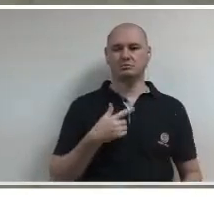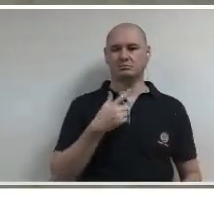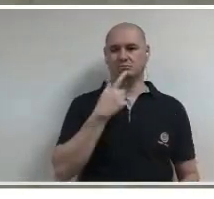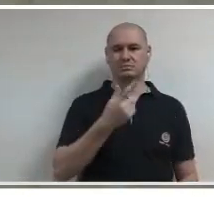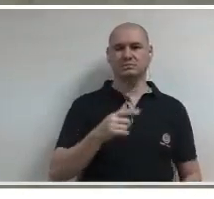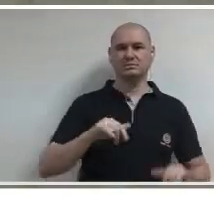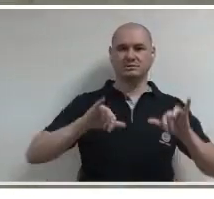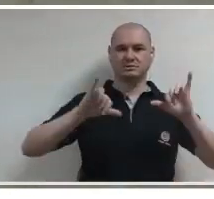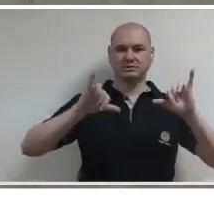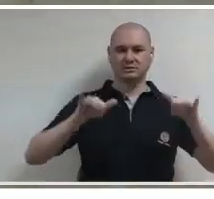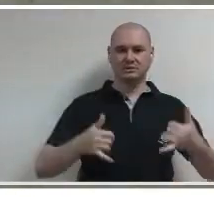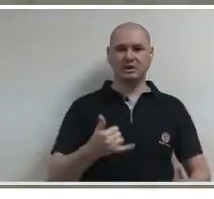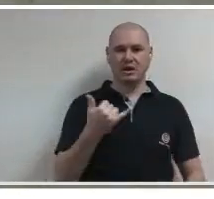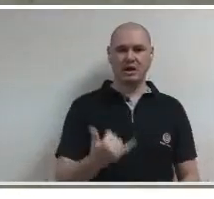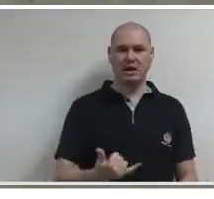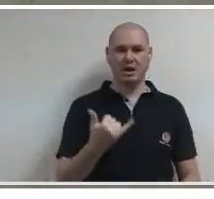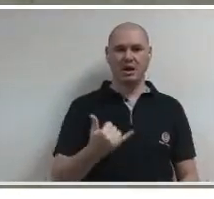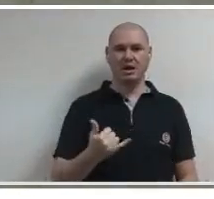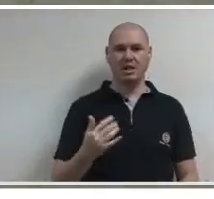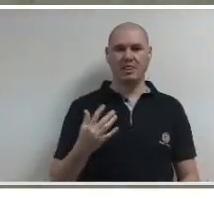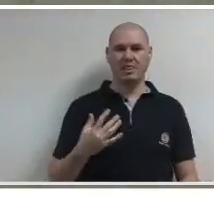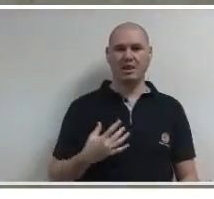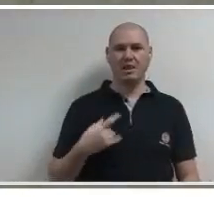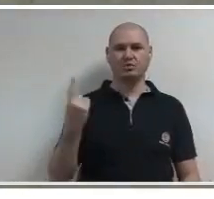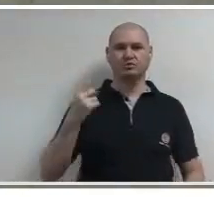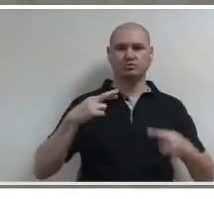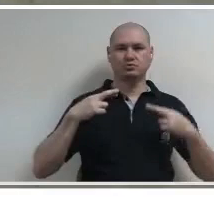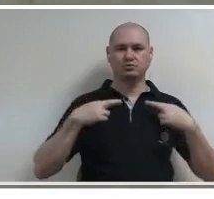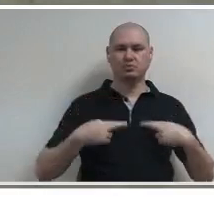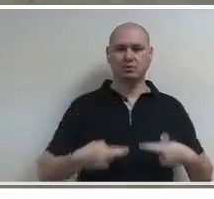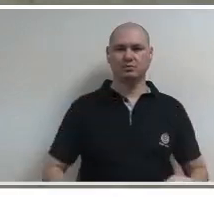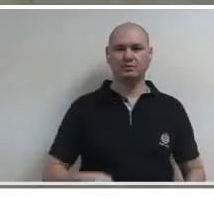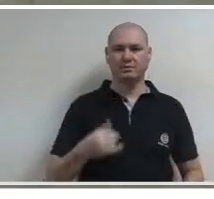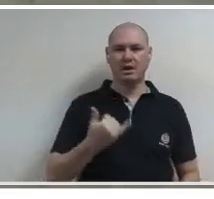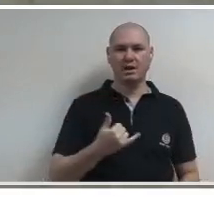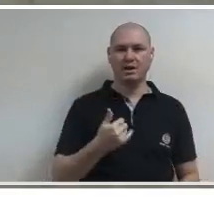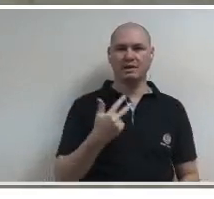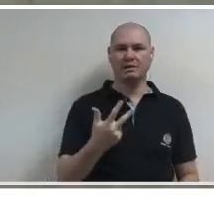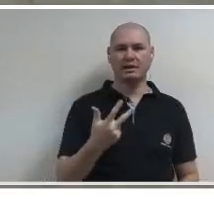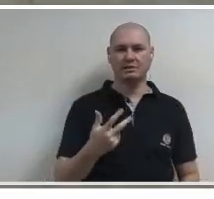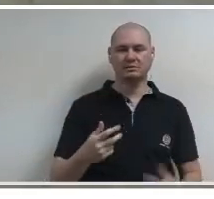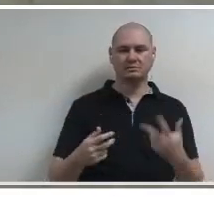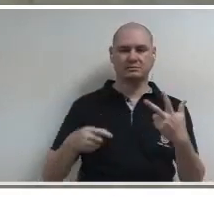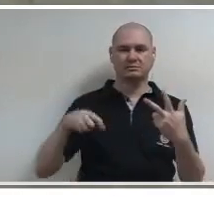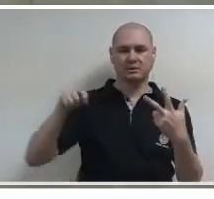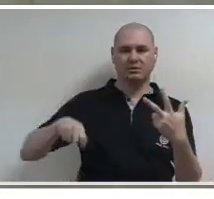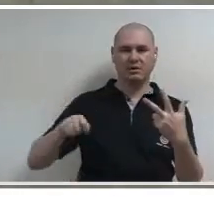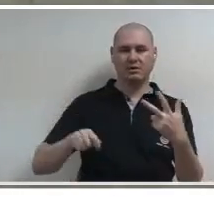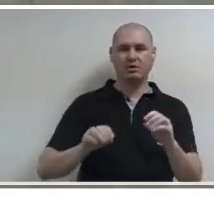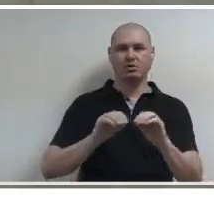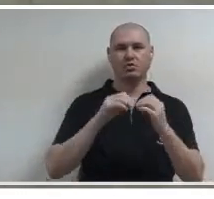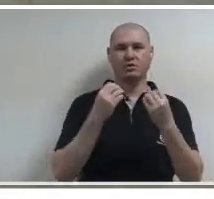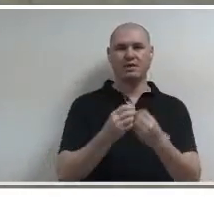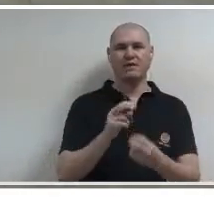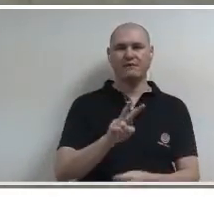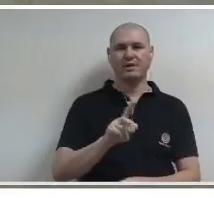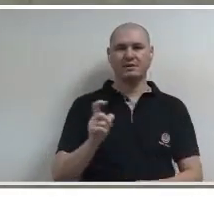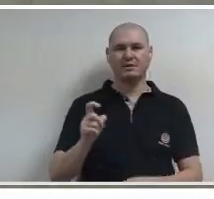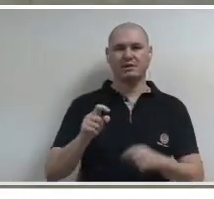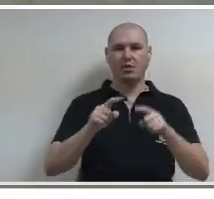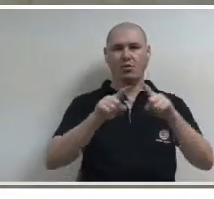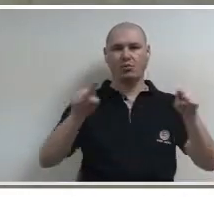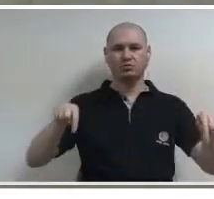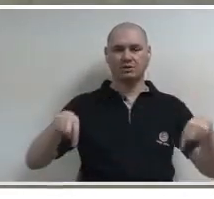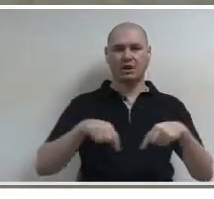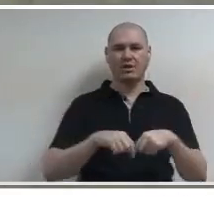ciudad, estaba de bebé, una especie de inscripción. División de Recursos Humanos, Guaruca, Mañandé de Curicó, Manandúcoa. Tres tribunales,